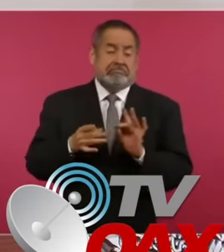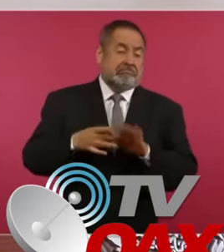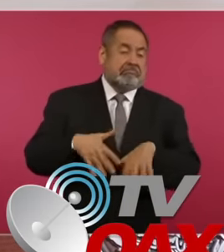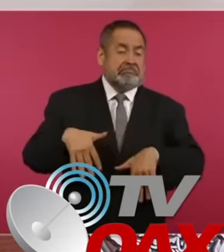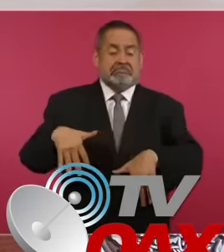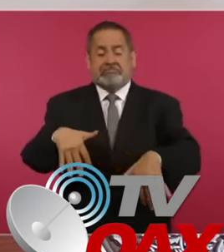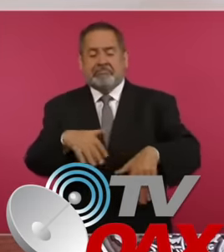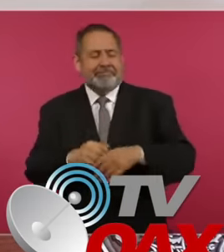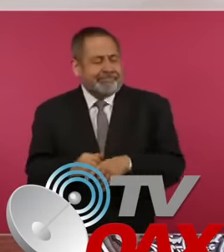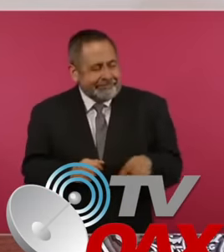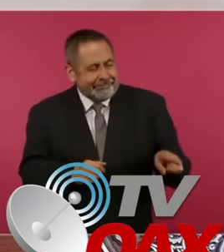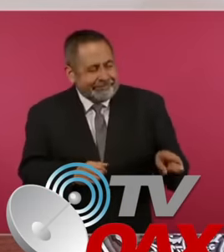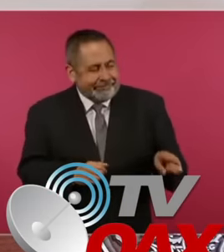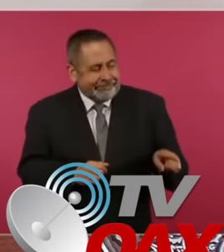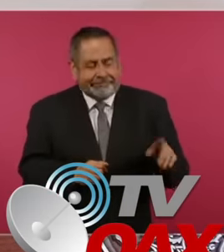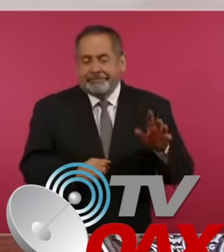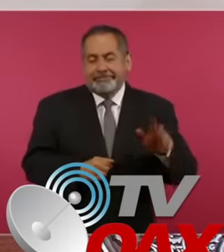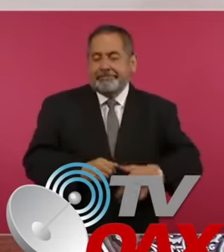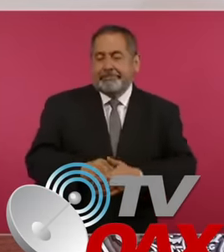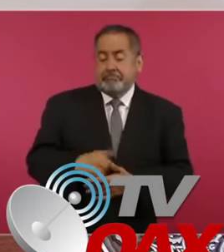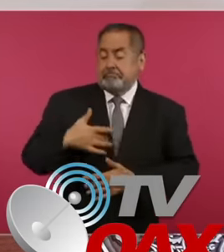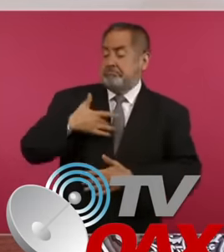Y se creen mucho, ¿no?